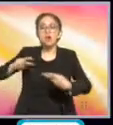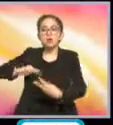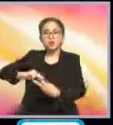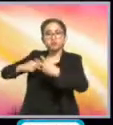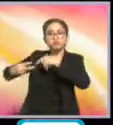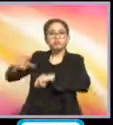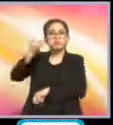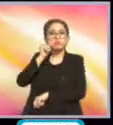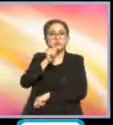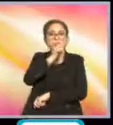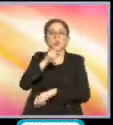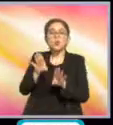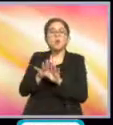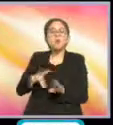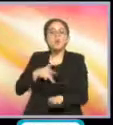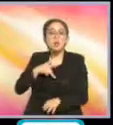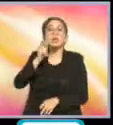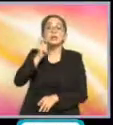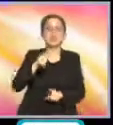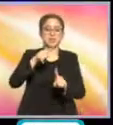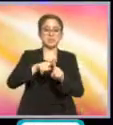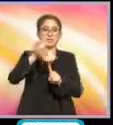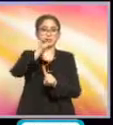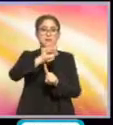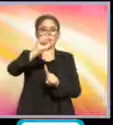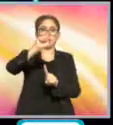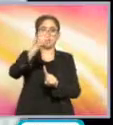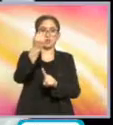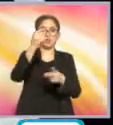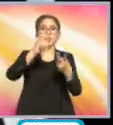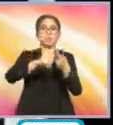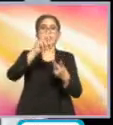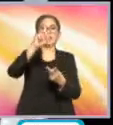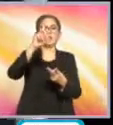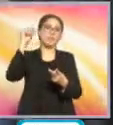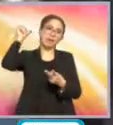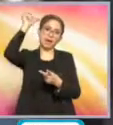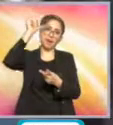personas. Las funciones serán este sábado 29 y domingo 30 de abril.